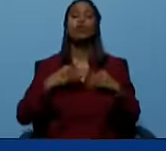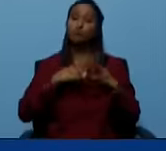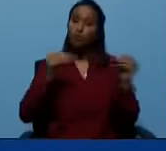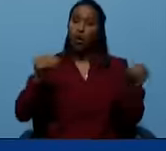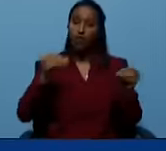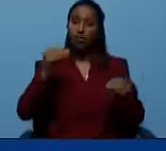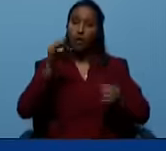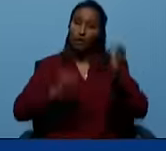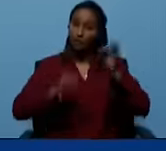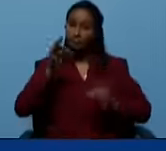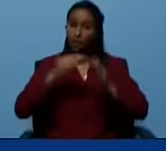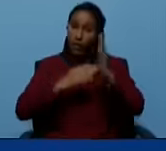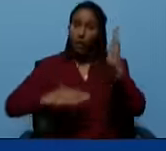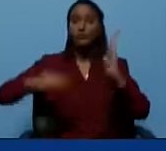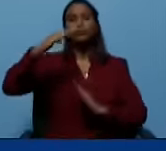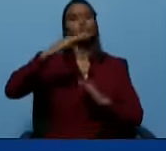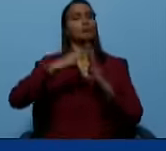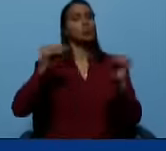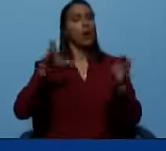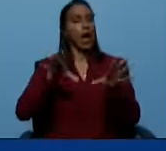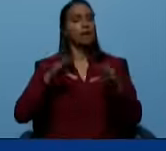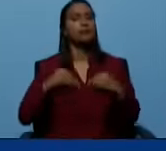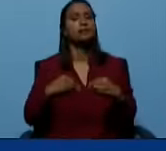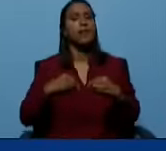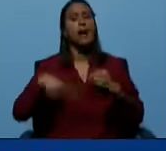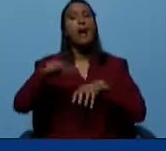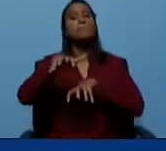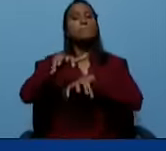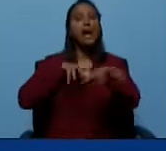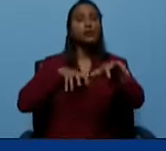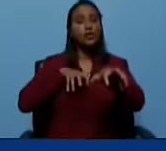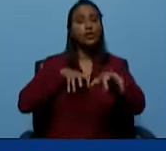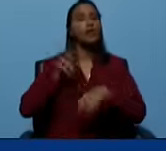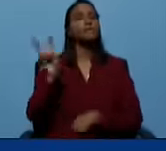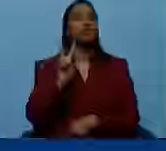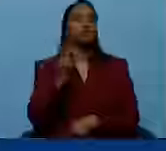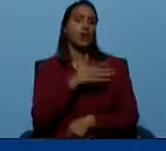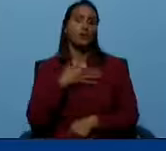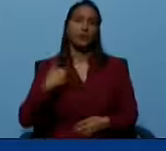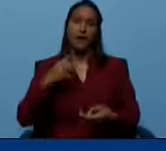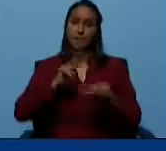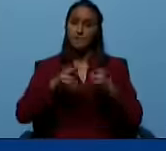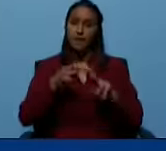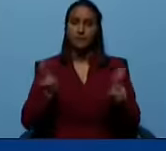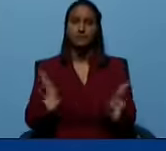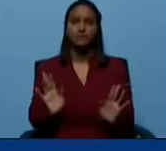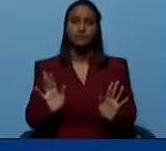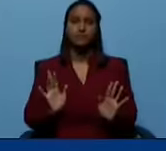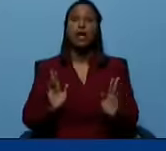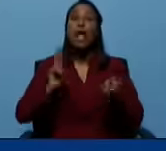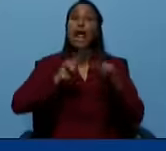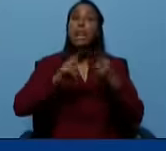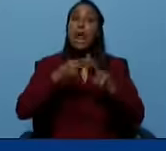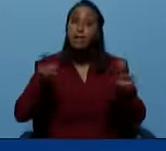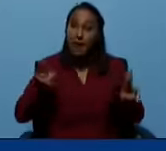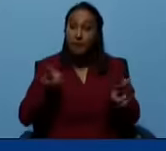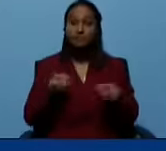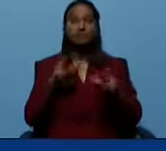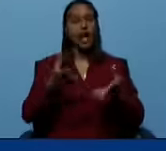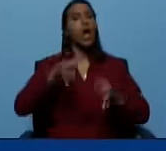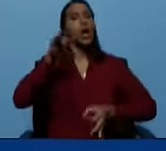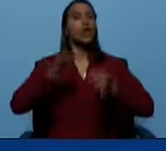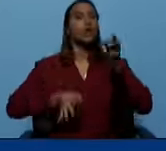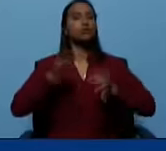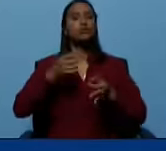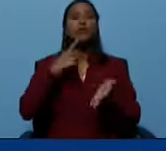la inmensa y sorprendente mayoría de Venezuela que quiere paz. La paz vendrá de la justicia y